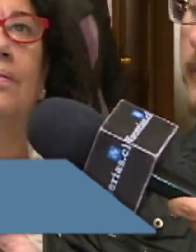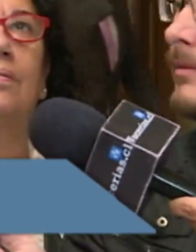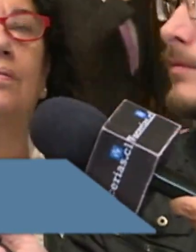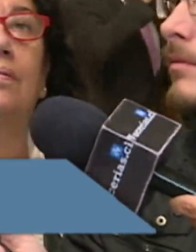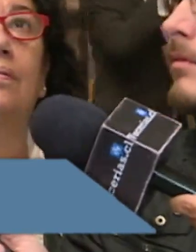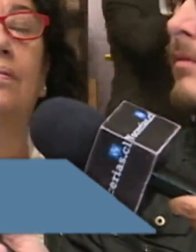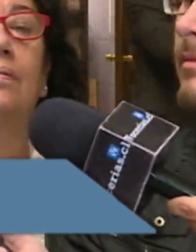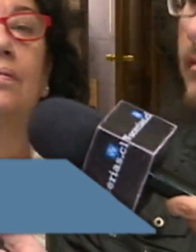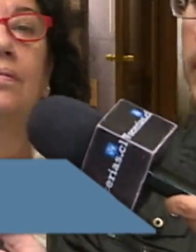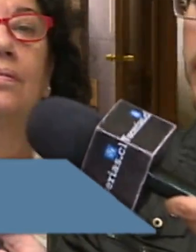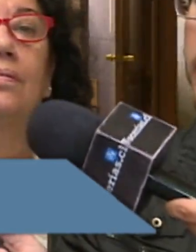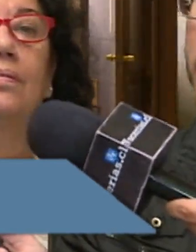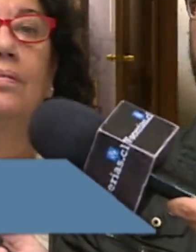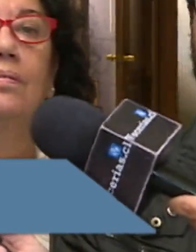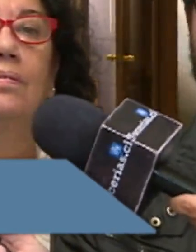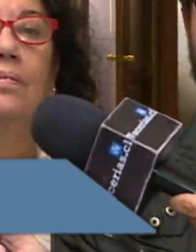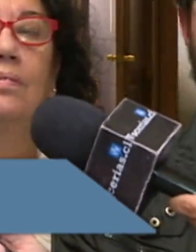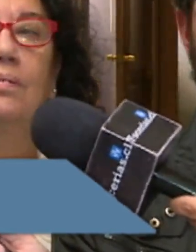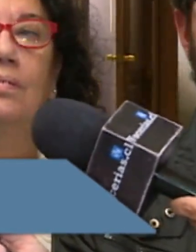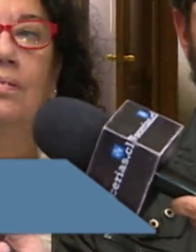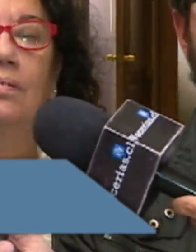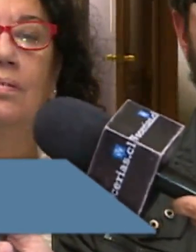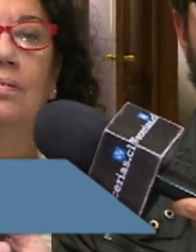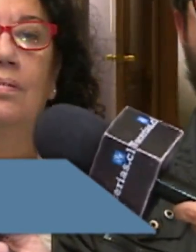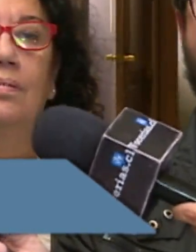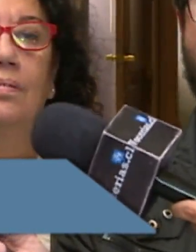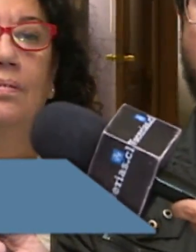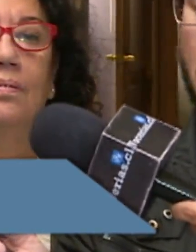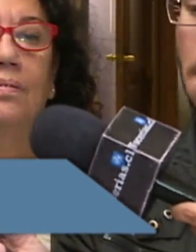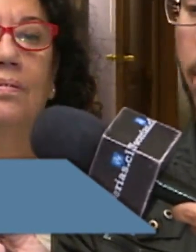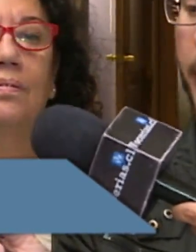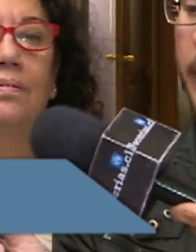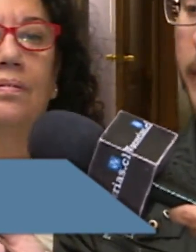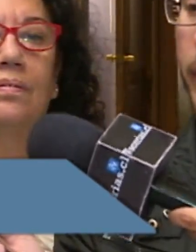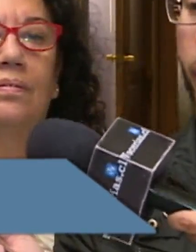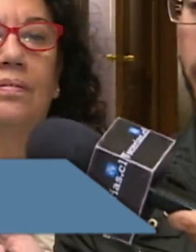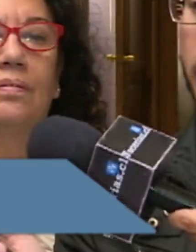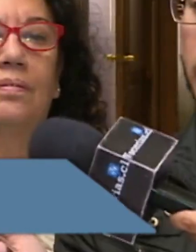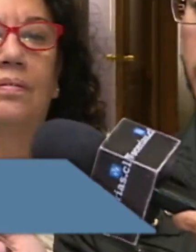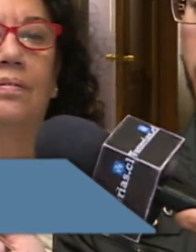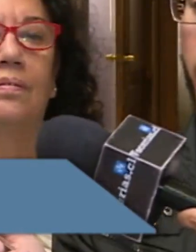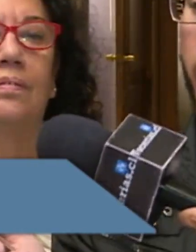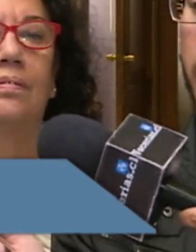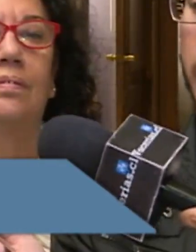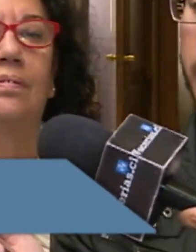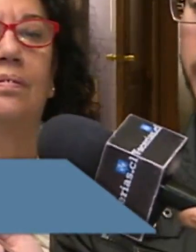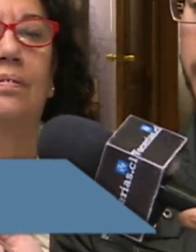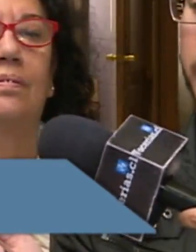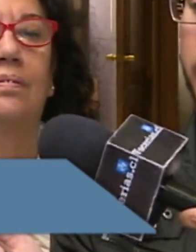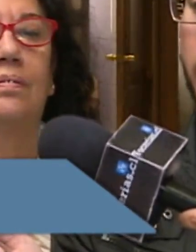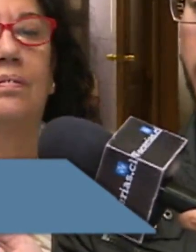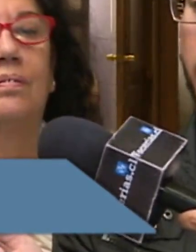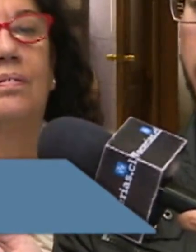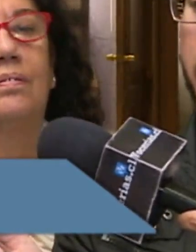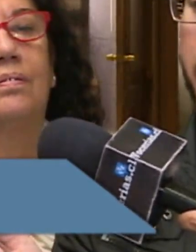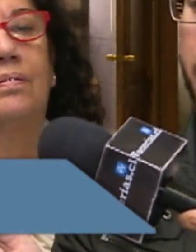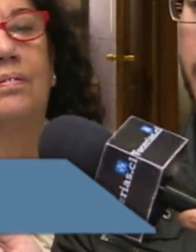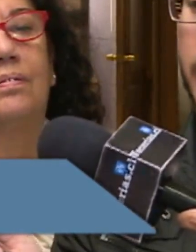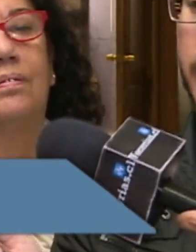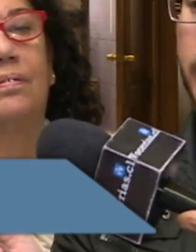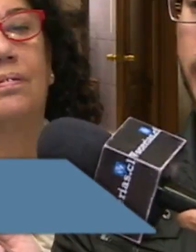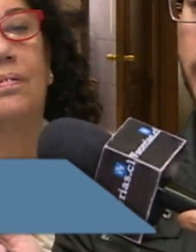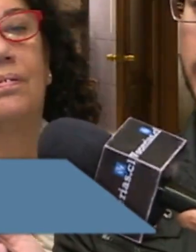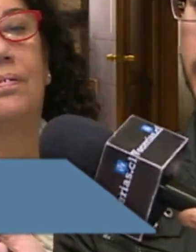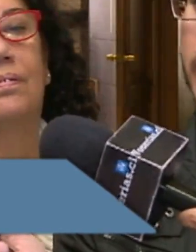en una ley que va a durar 10 años y que va a permitir un alivio a los funcionarios públicos que